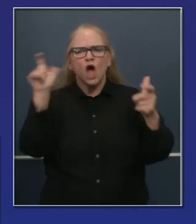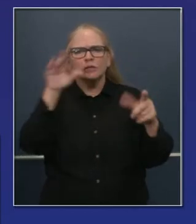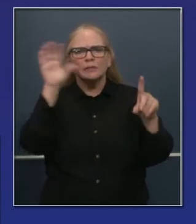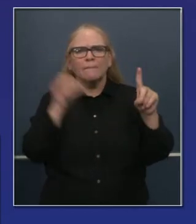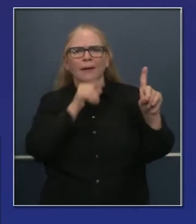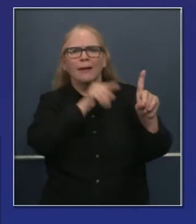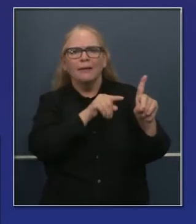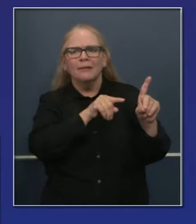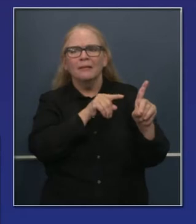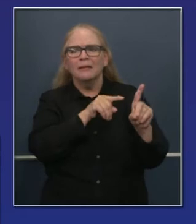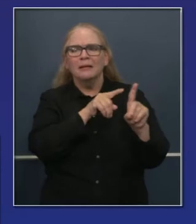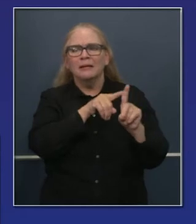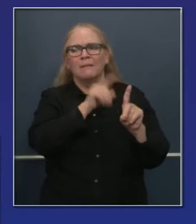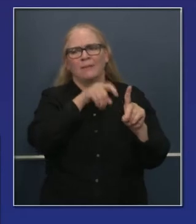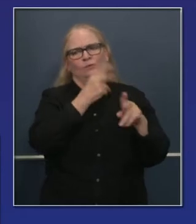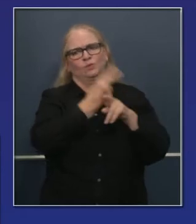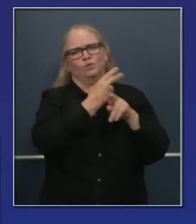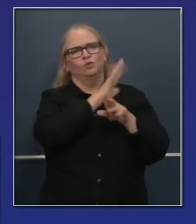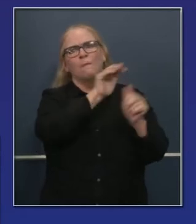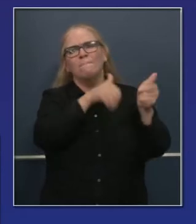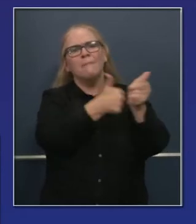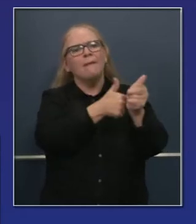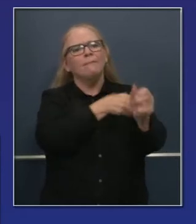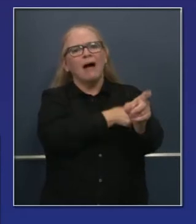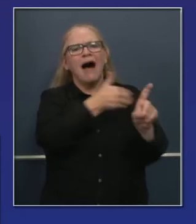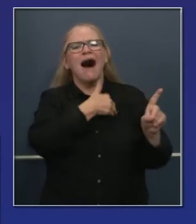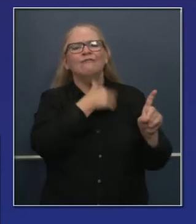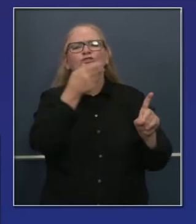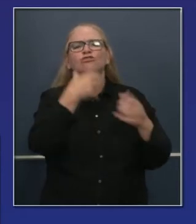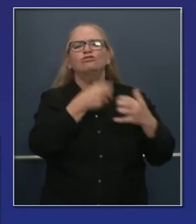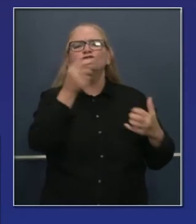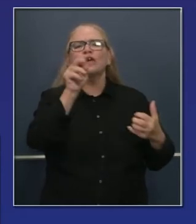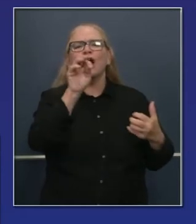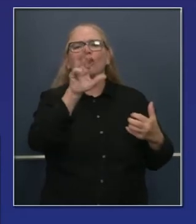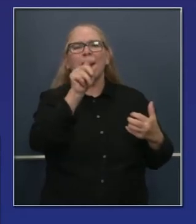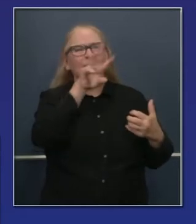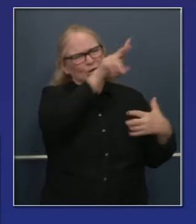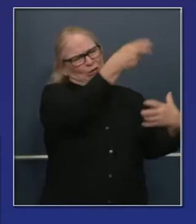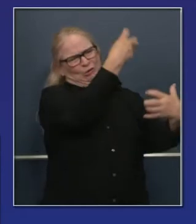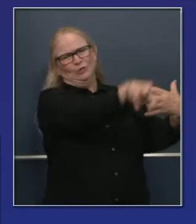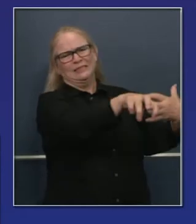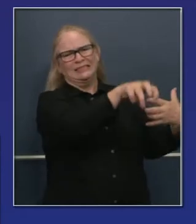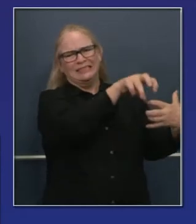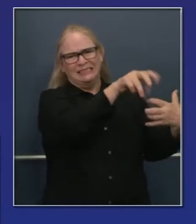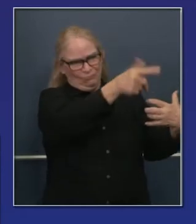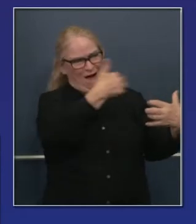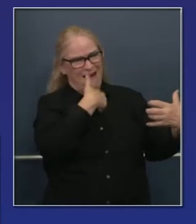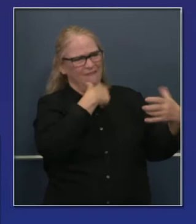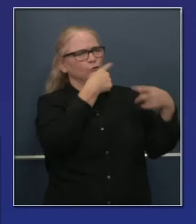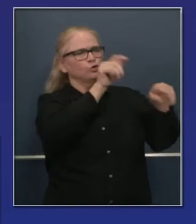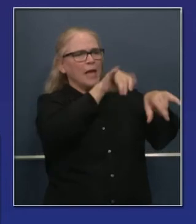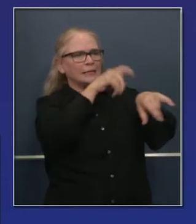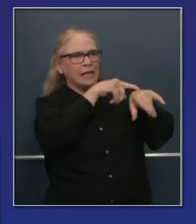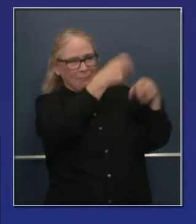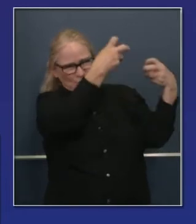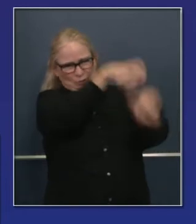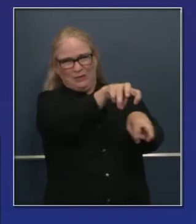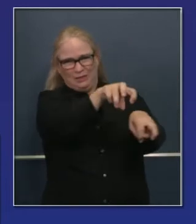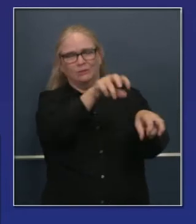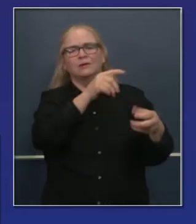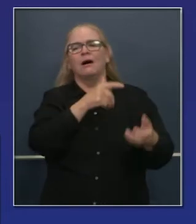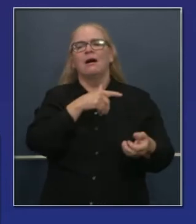cambiando a que use su poder secundario para que puedan usarlos durante las horas pico identificando las horas pico